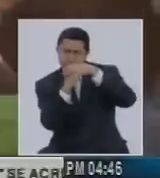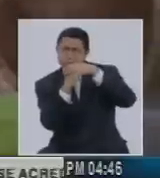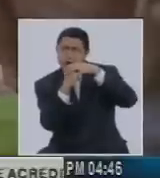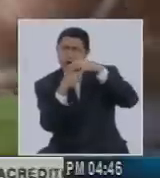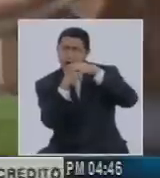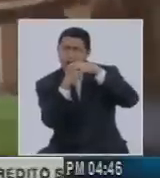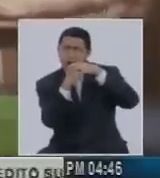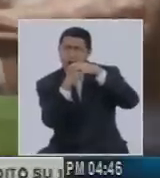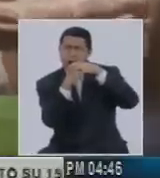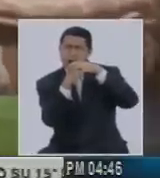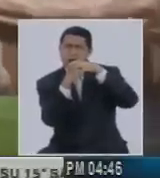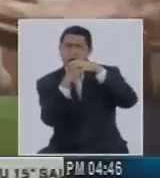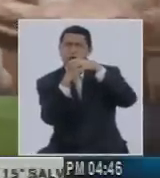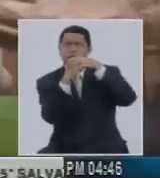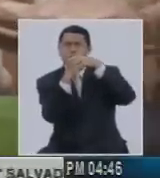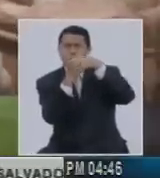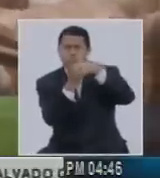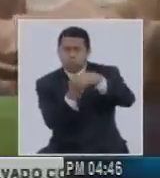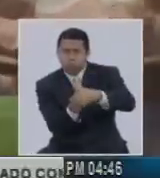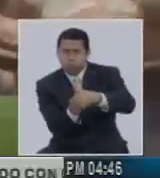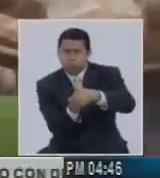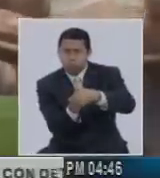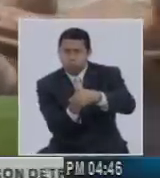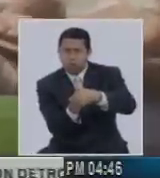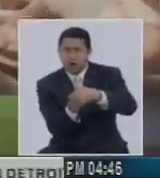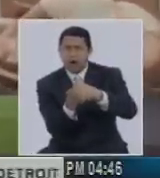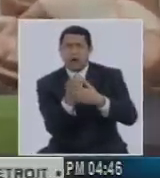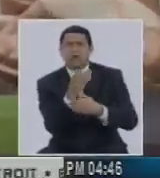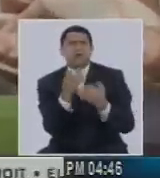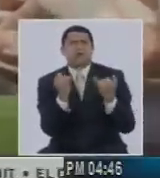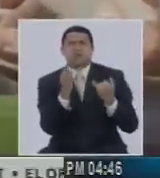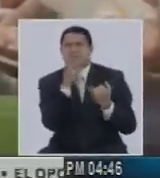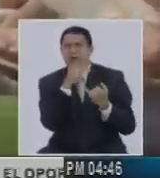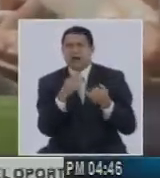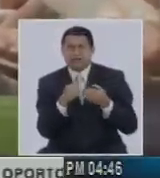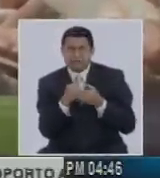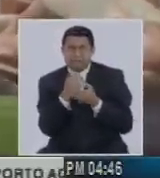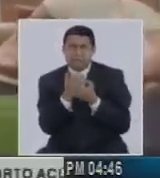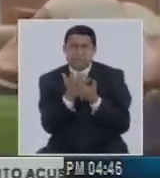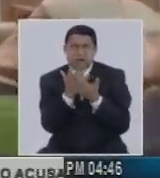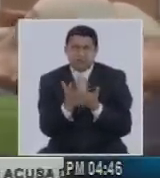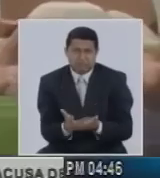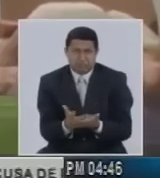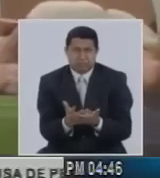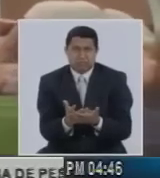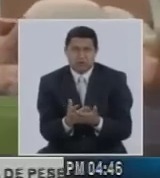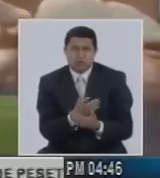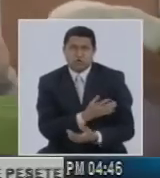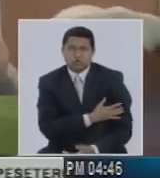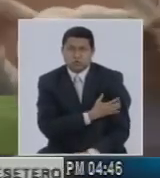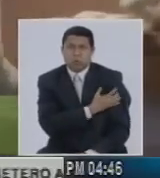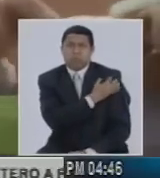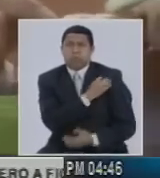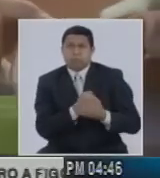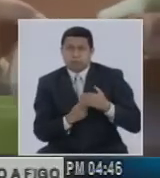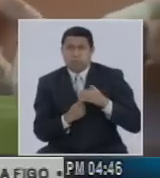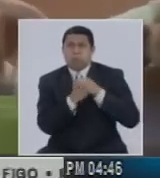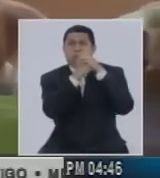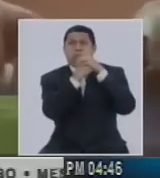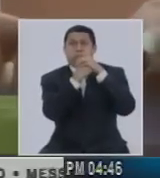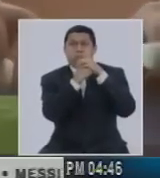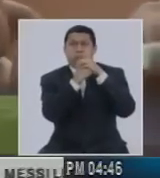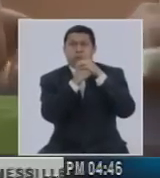entonces cuando uno se recuesta, está horizontal, ya quitas el peso del brazo y sube la cabeza e